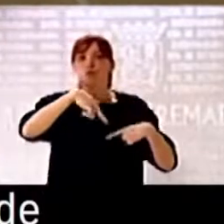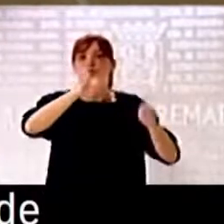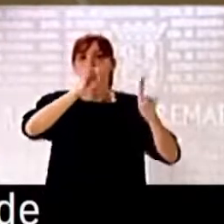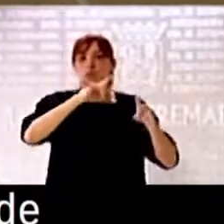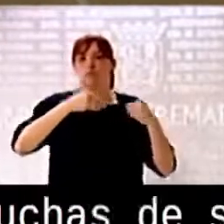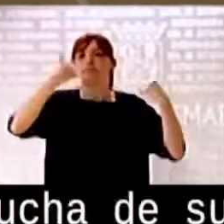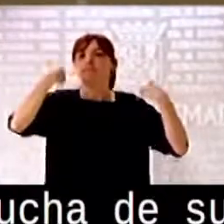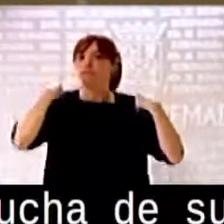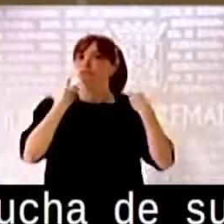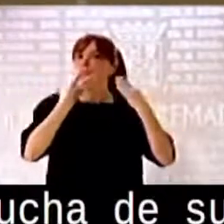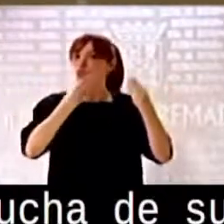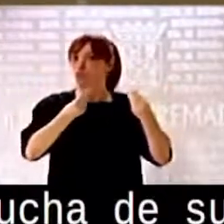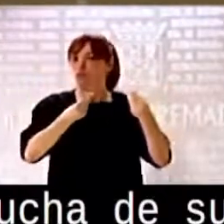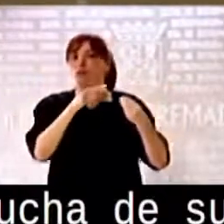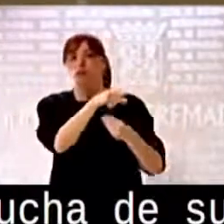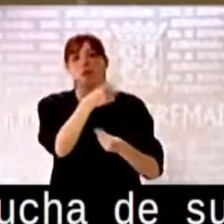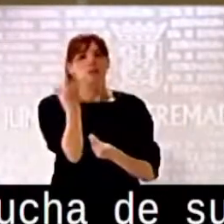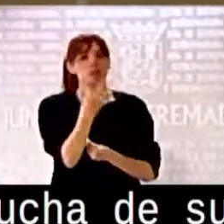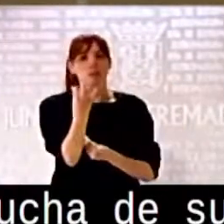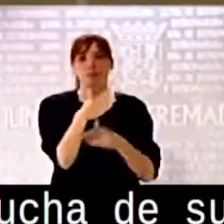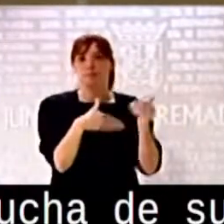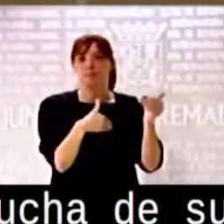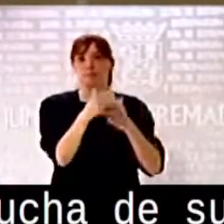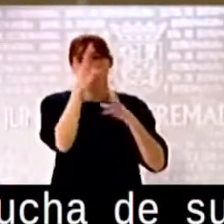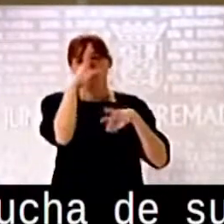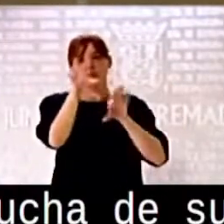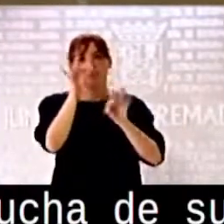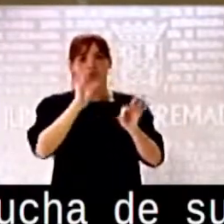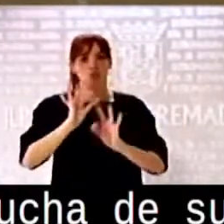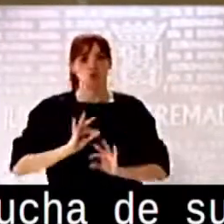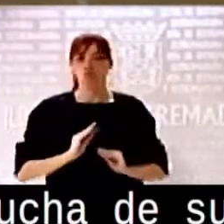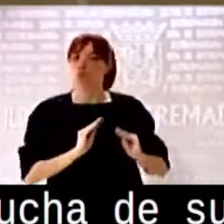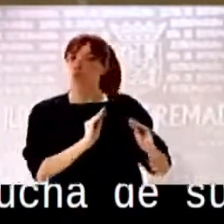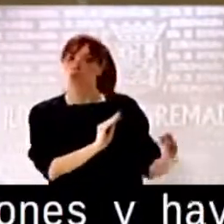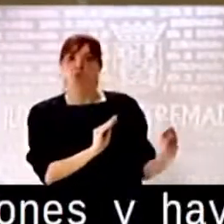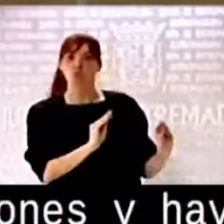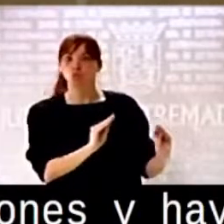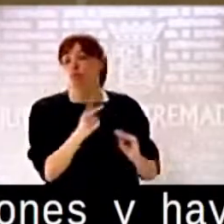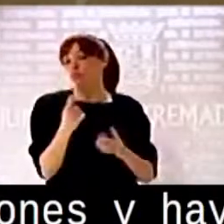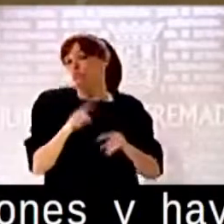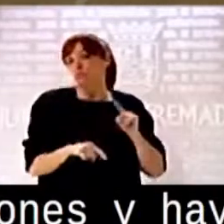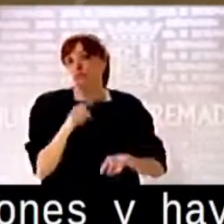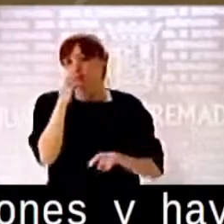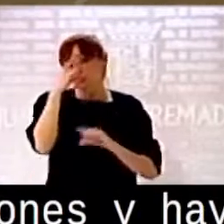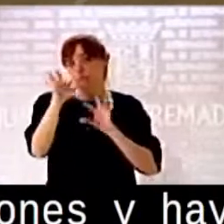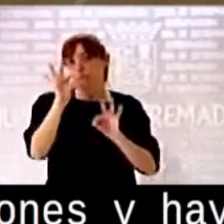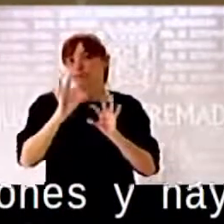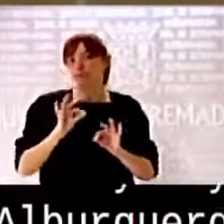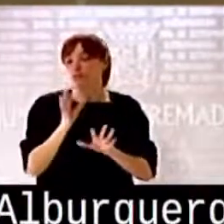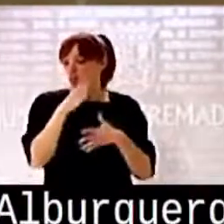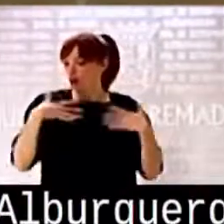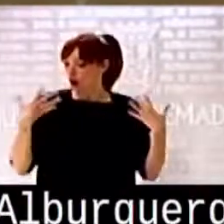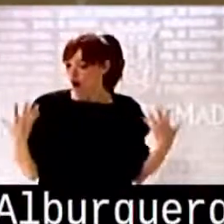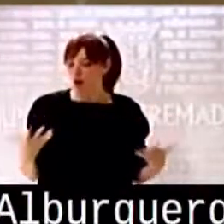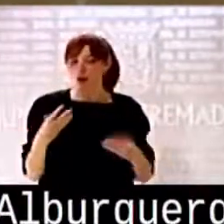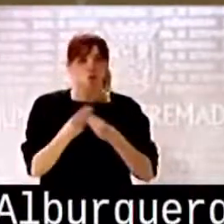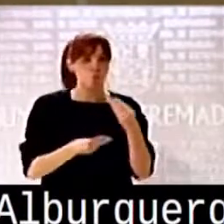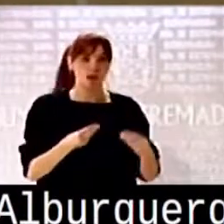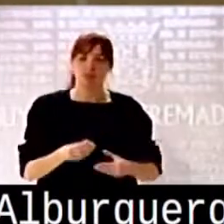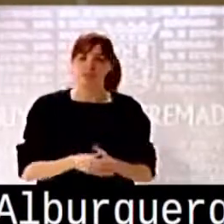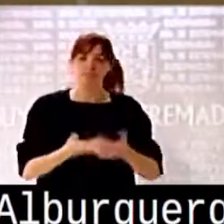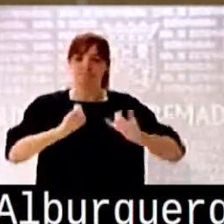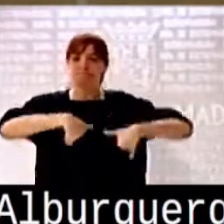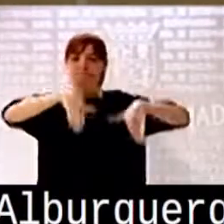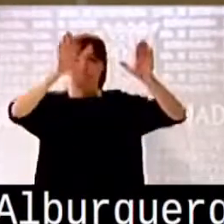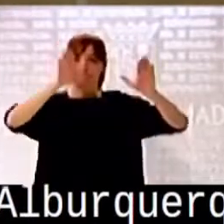muchas de sus competencias, tiene que tomar decisiones. Y hay decisiones que el Ayuntamiento de Alburquerque en estos momentos no las está